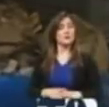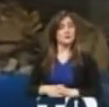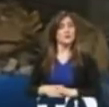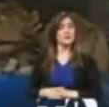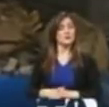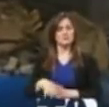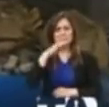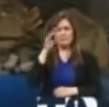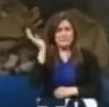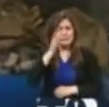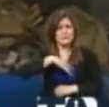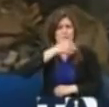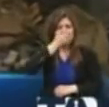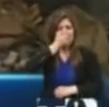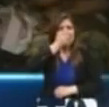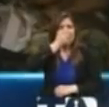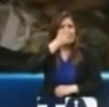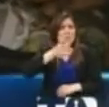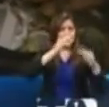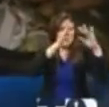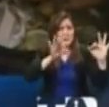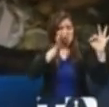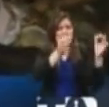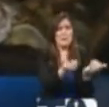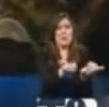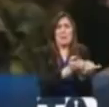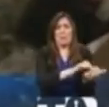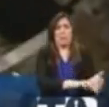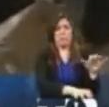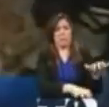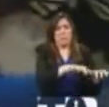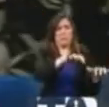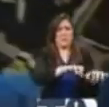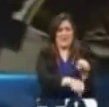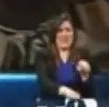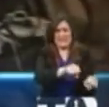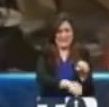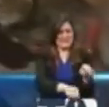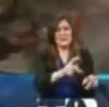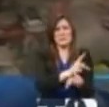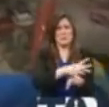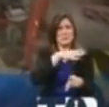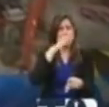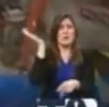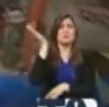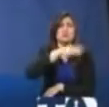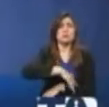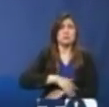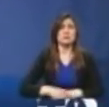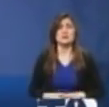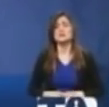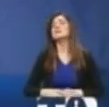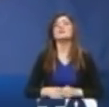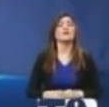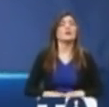El fuerte olor, dicen los moradores, sale de una basura acumulada que se degrada en los contenedores desbordados de desechos.